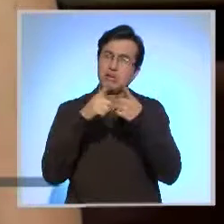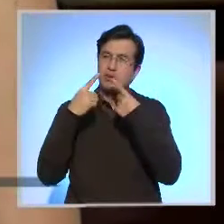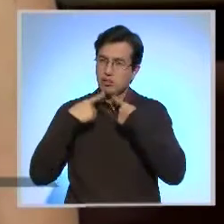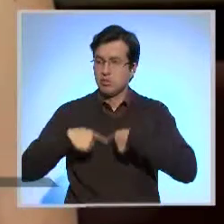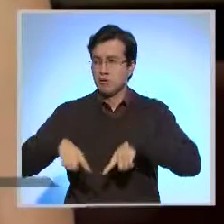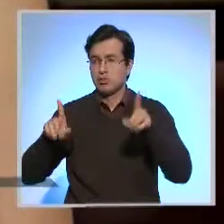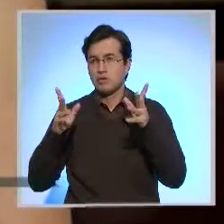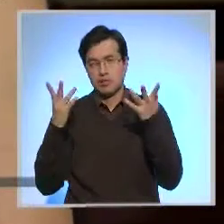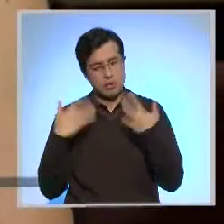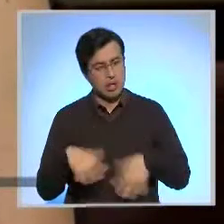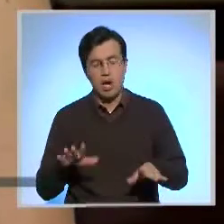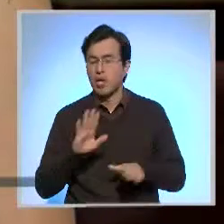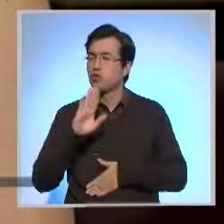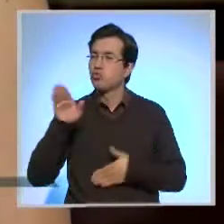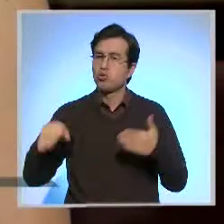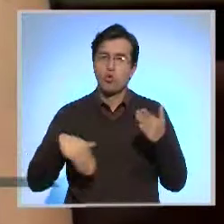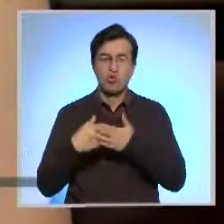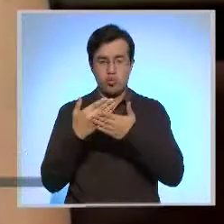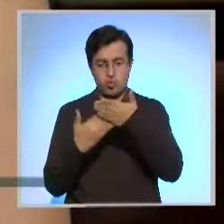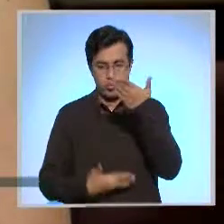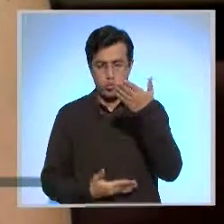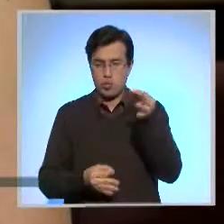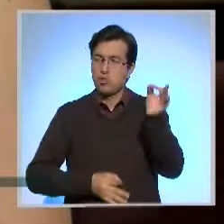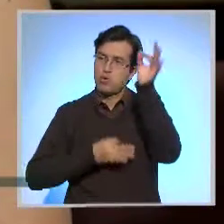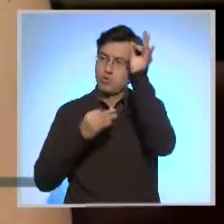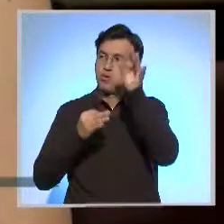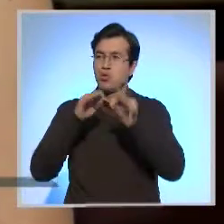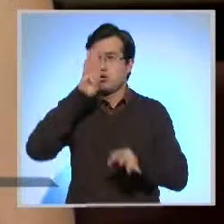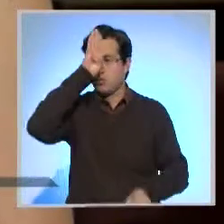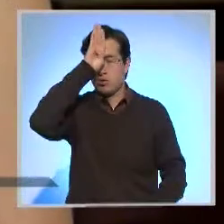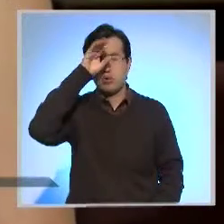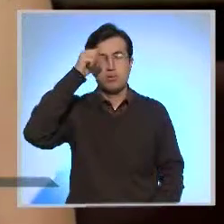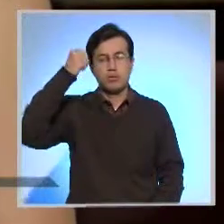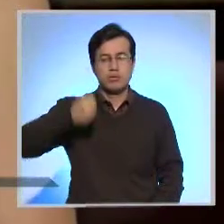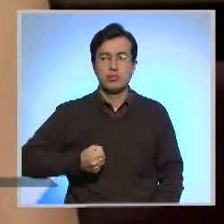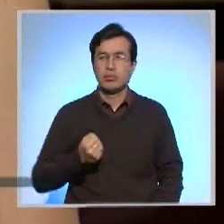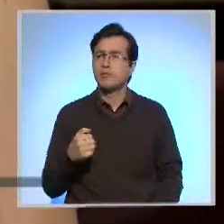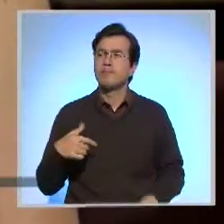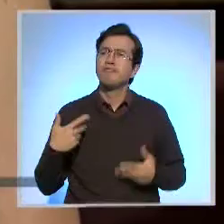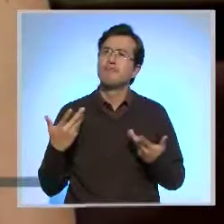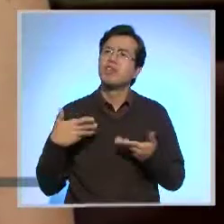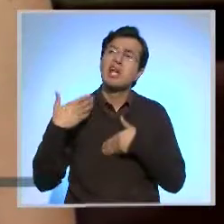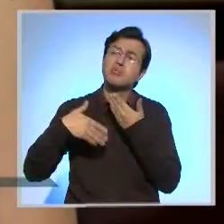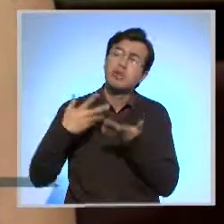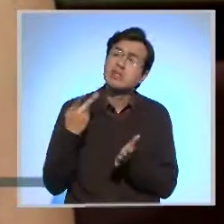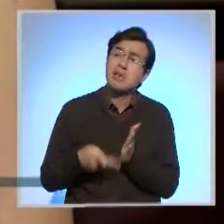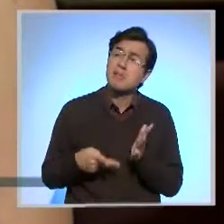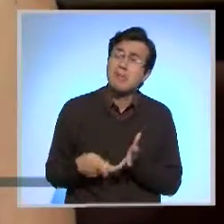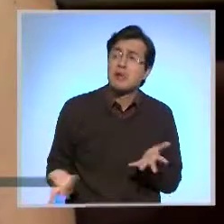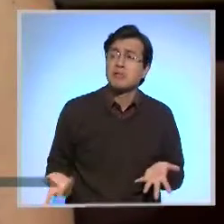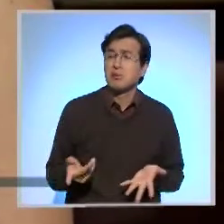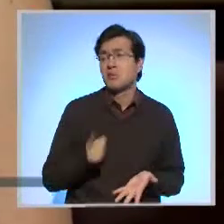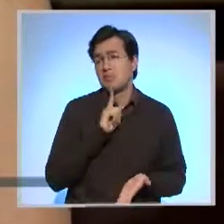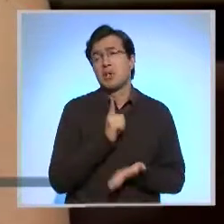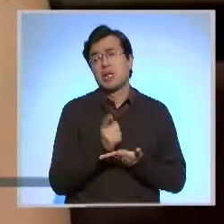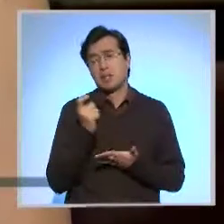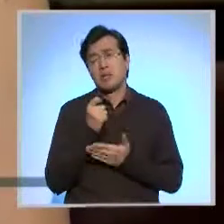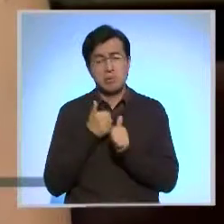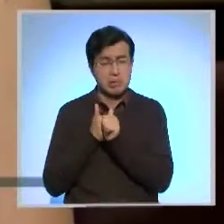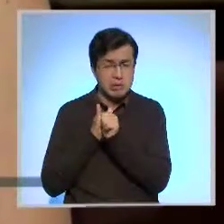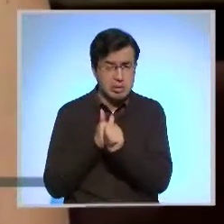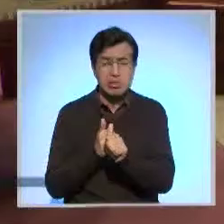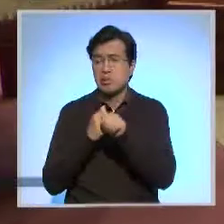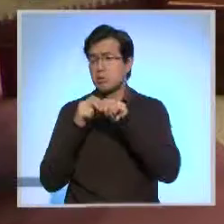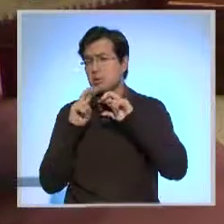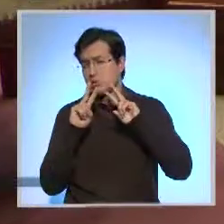elevados ya este documento final al papá francisco más allá de eso que porque si bien es necesario continuar el análisis